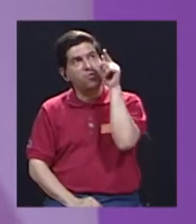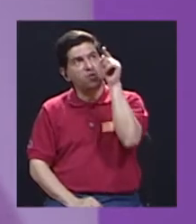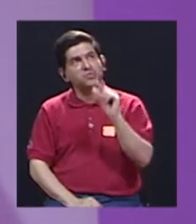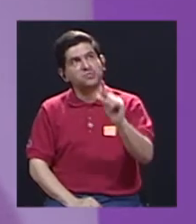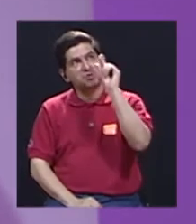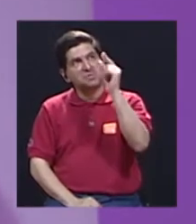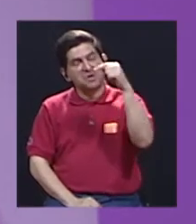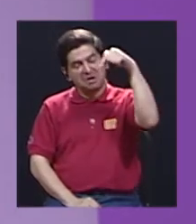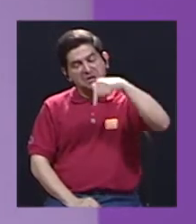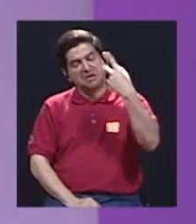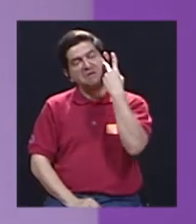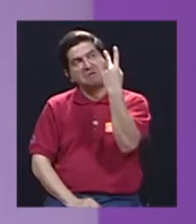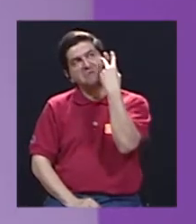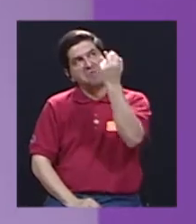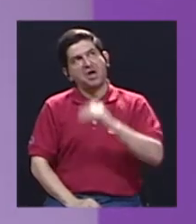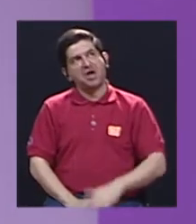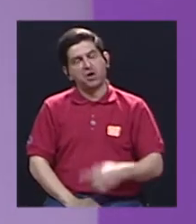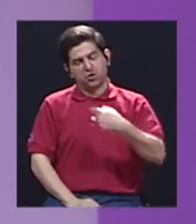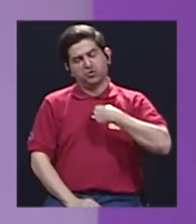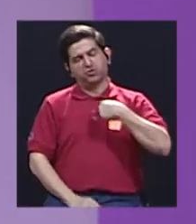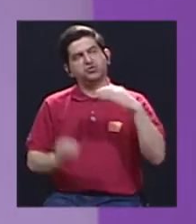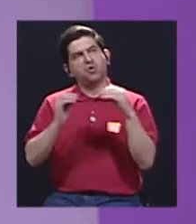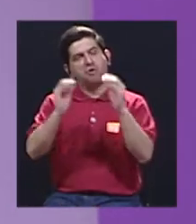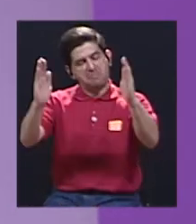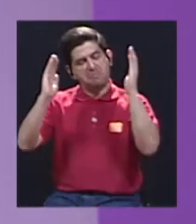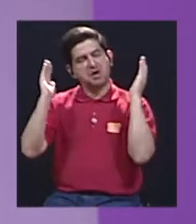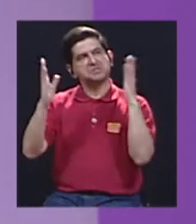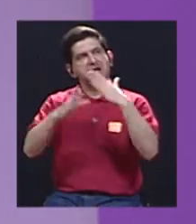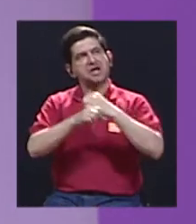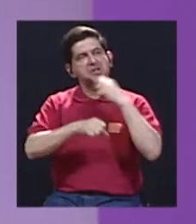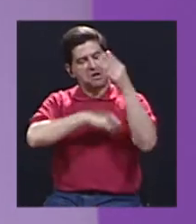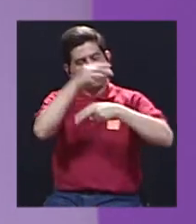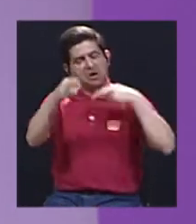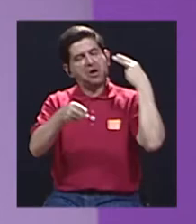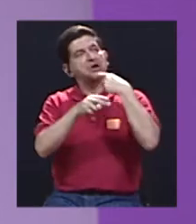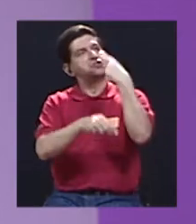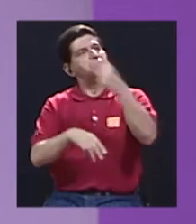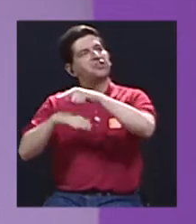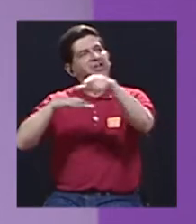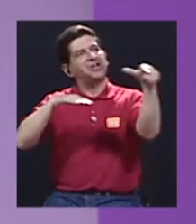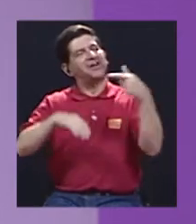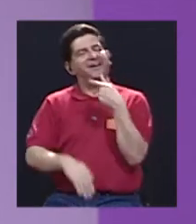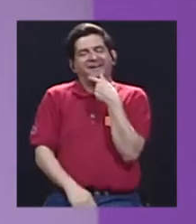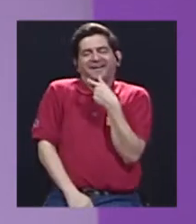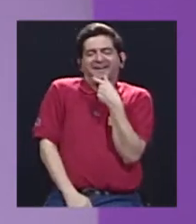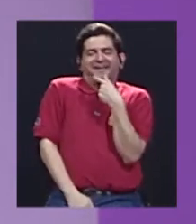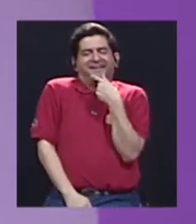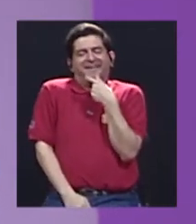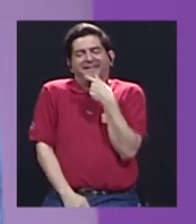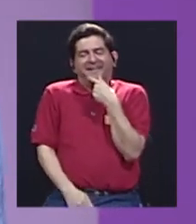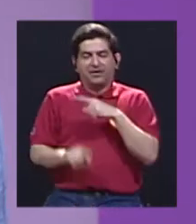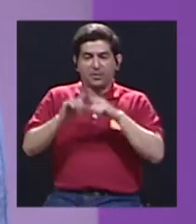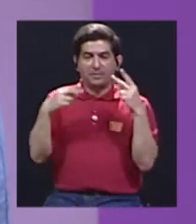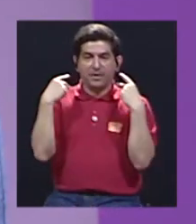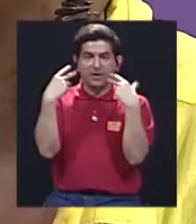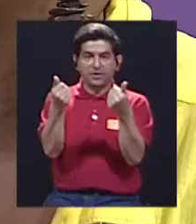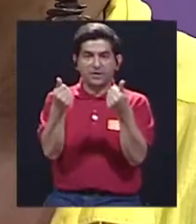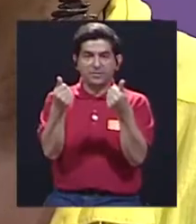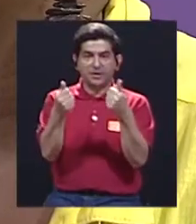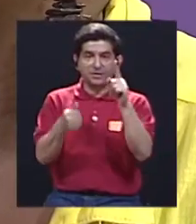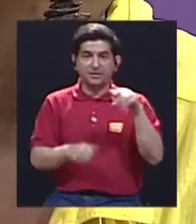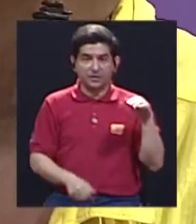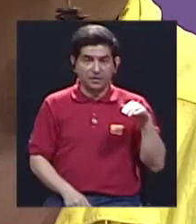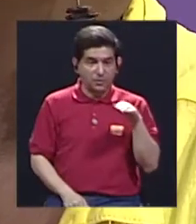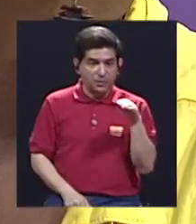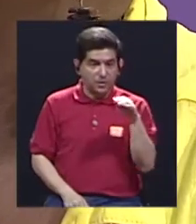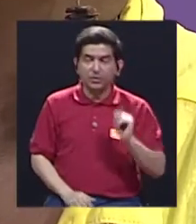pequeñita te ves encima mío yo debo ser la más grande creación del universo dijo el lago pero de repente pasó por ahí un